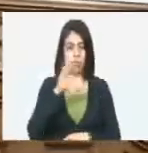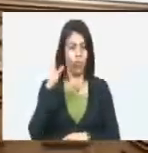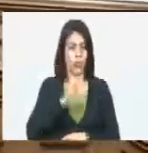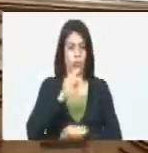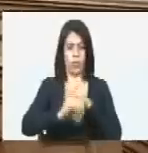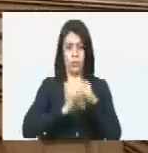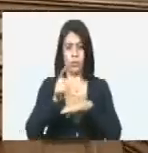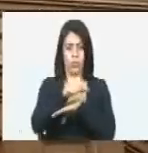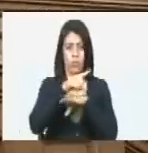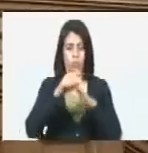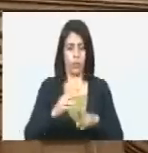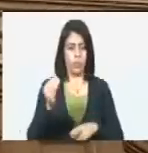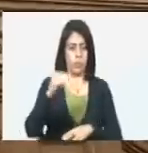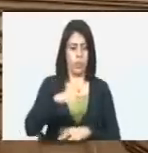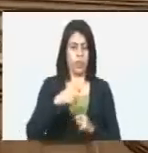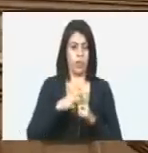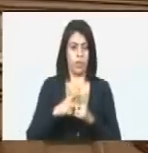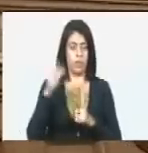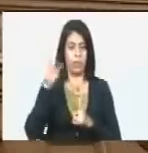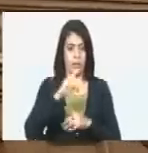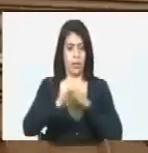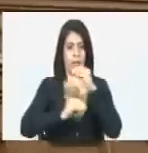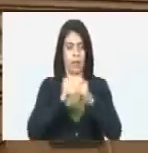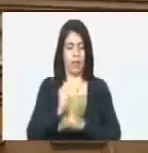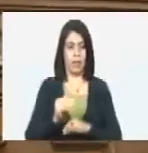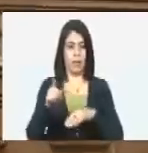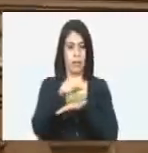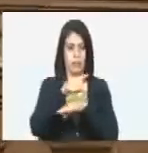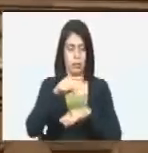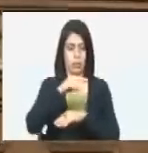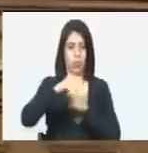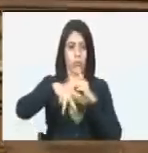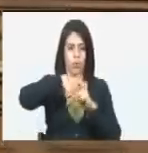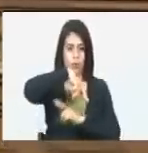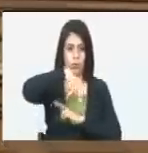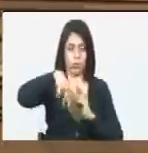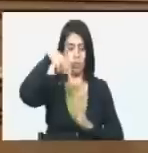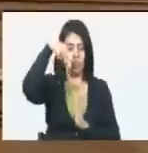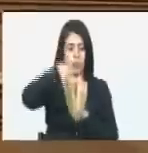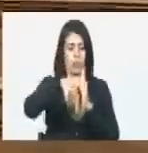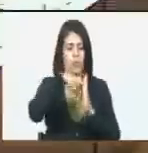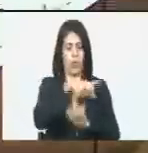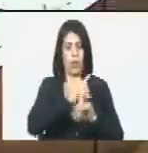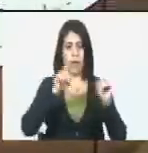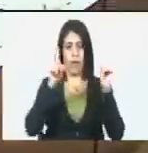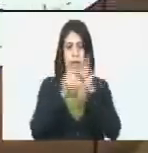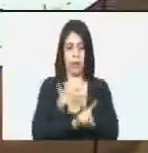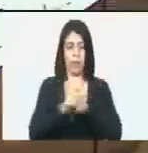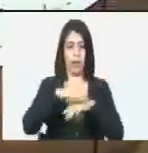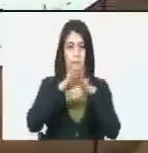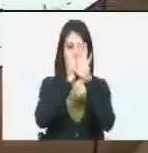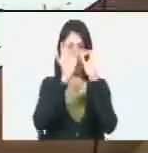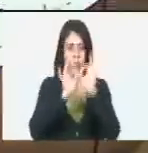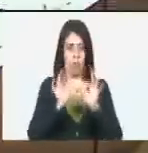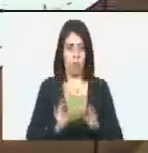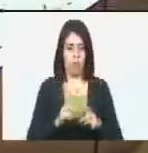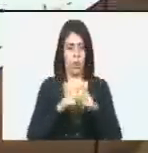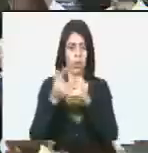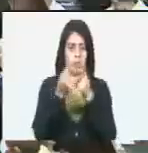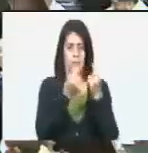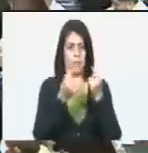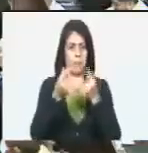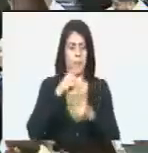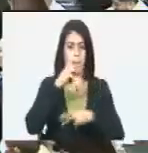más, vinimos aquí a hacer una revolución profunda y a cambiar las estructuras económicas y